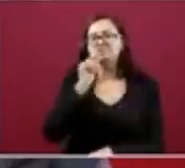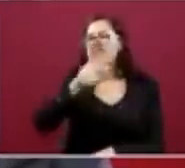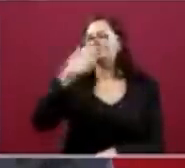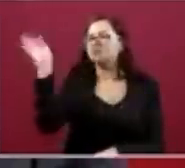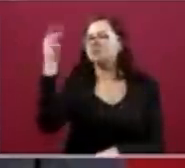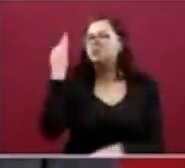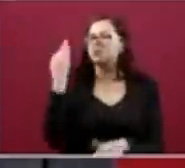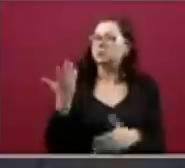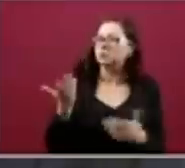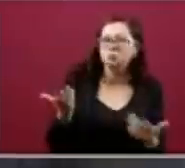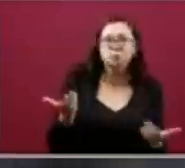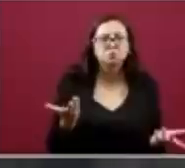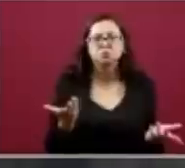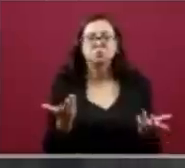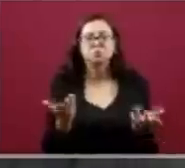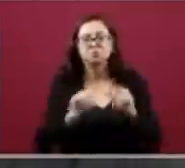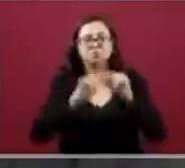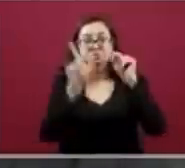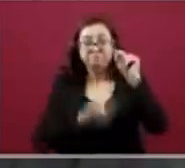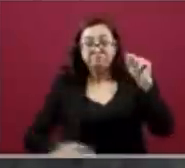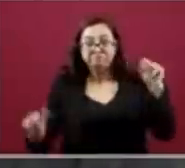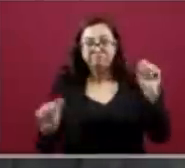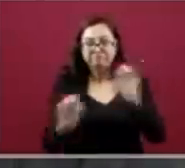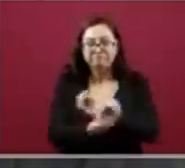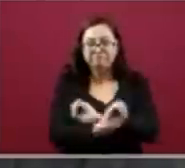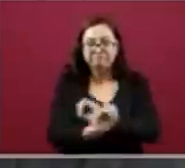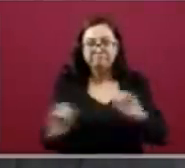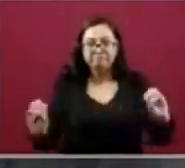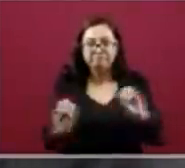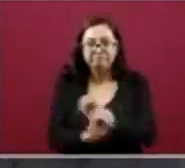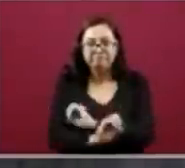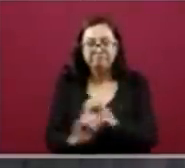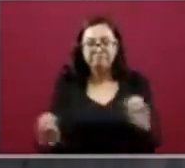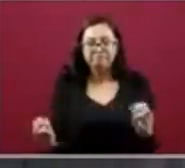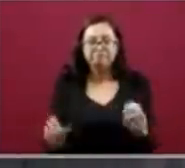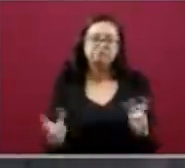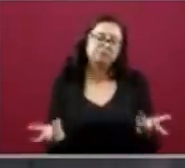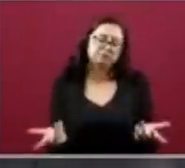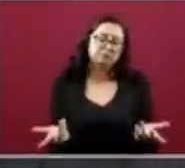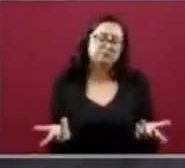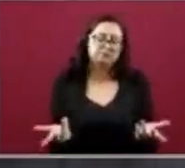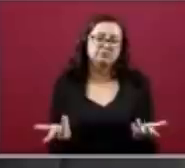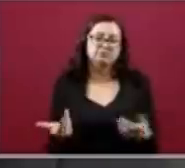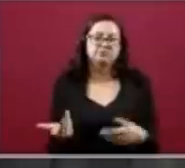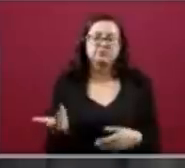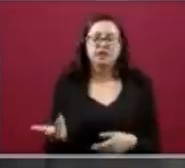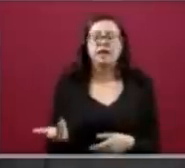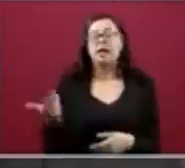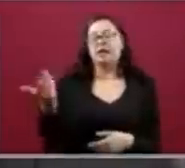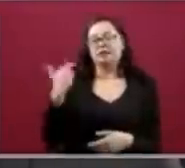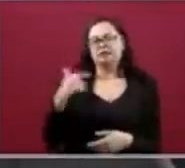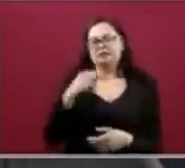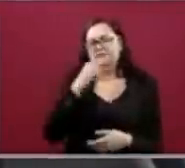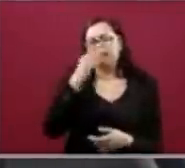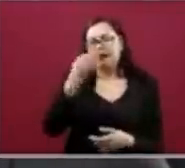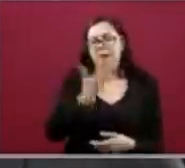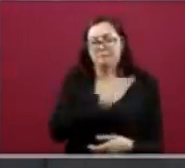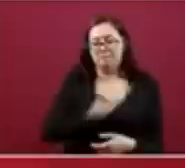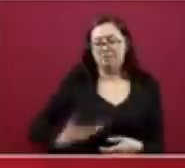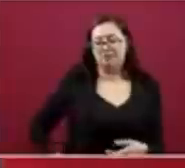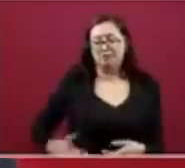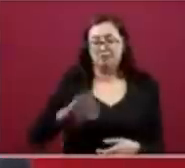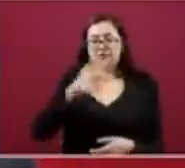Federal en el país. Ya les he dicho, el presidente contaba